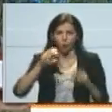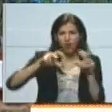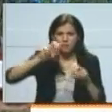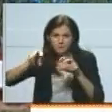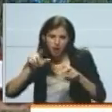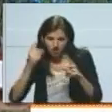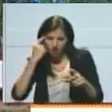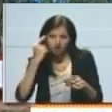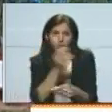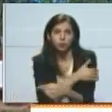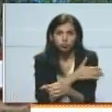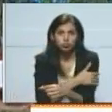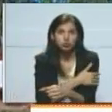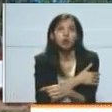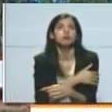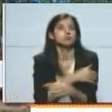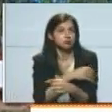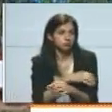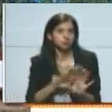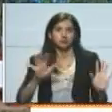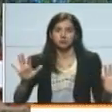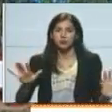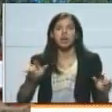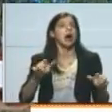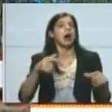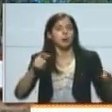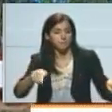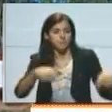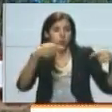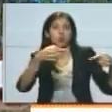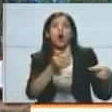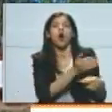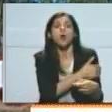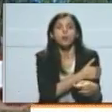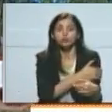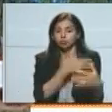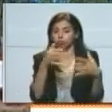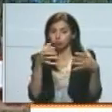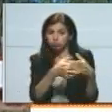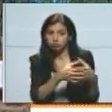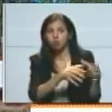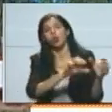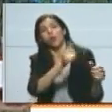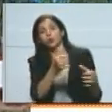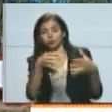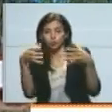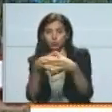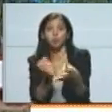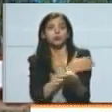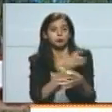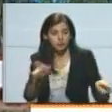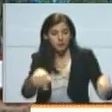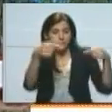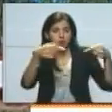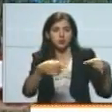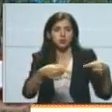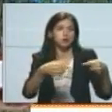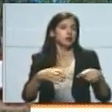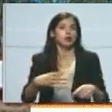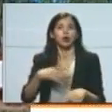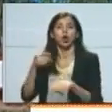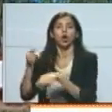Viene la guerra entre bandas y van a seguir culpando al gobierno. Van a seguir culpando a la revolución. No van a poder,